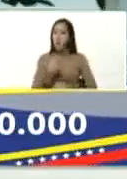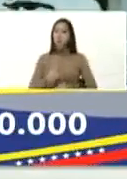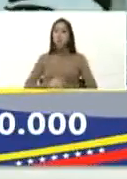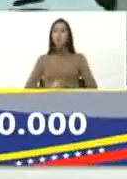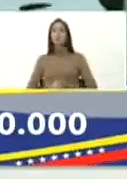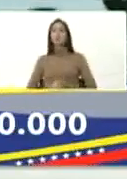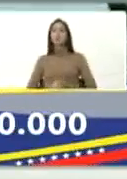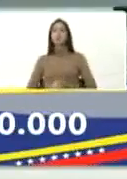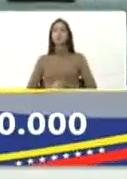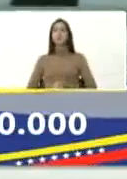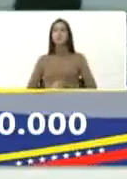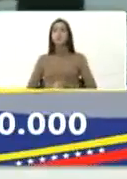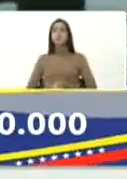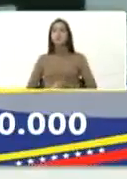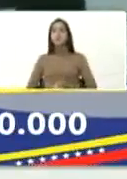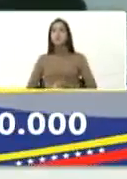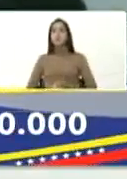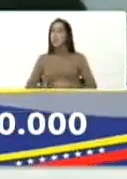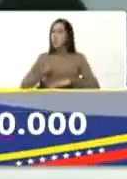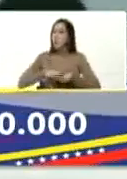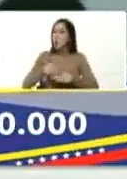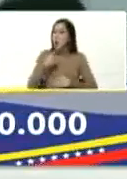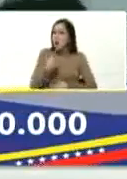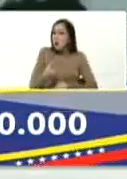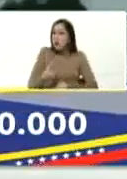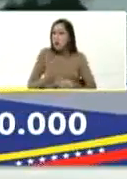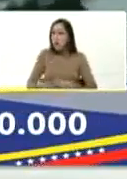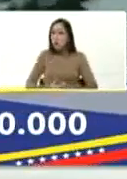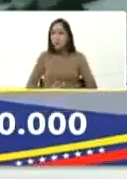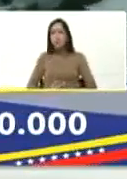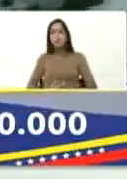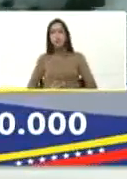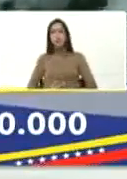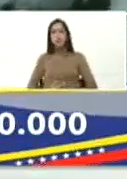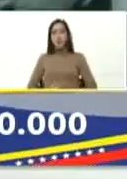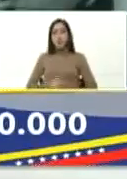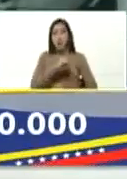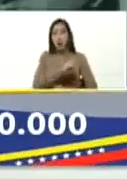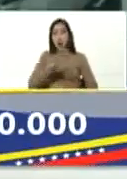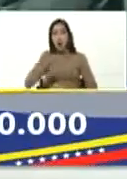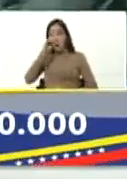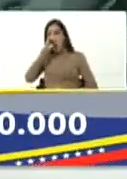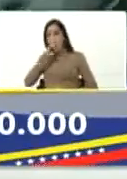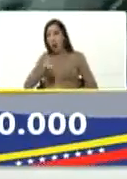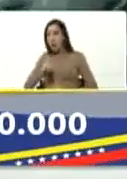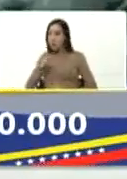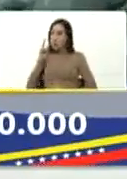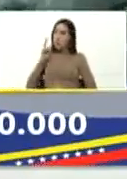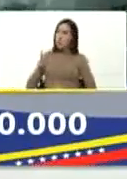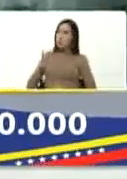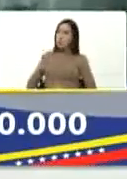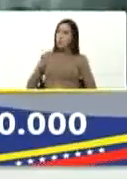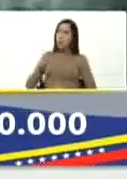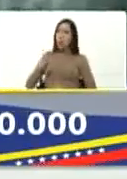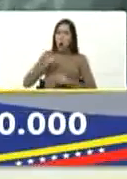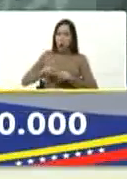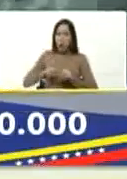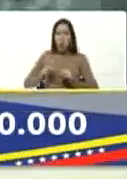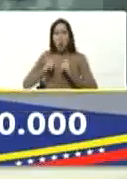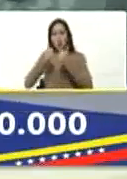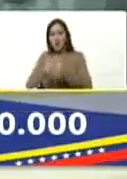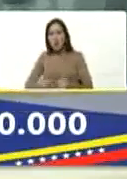mecánica. ¿Por qué digo esto? Porque cuando él dijo 14 años, yo dije, este era un niño cuando empezó